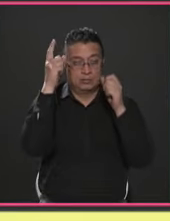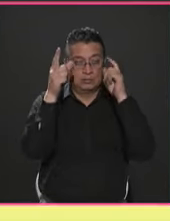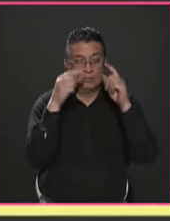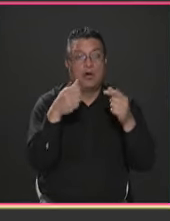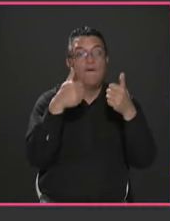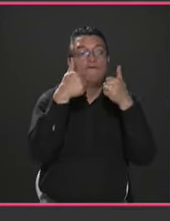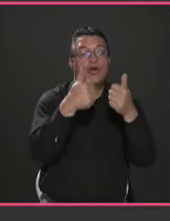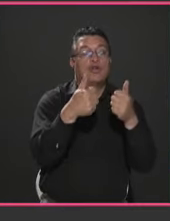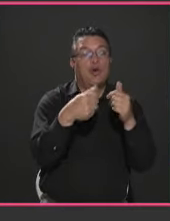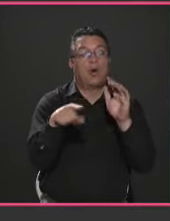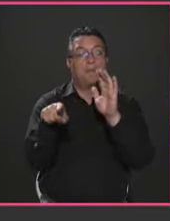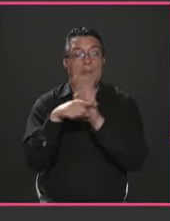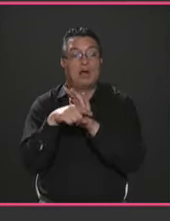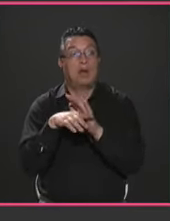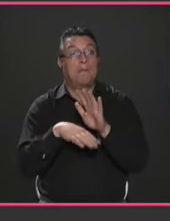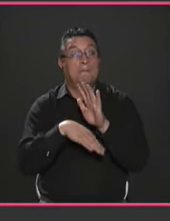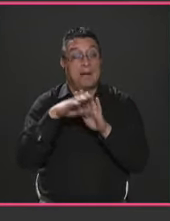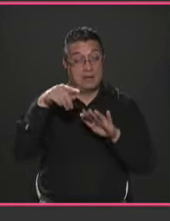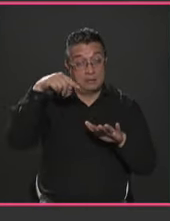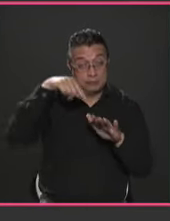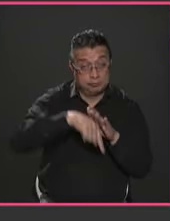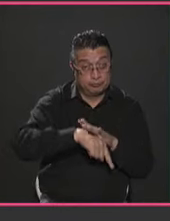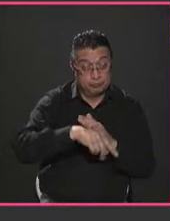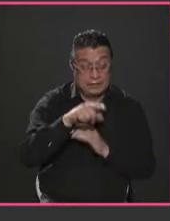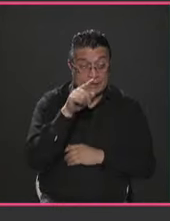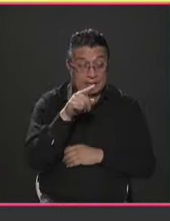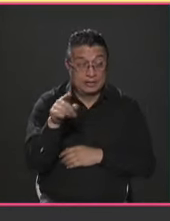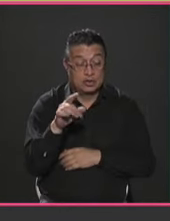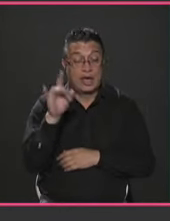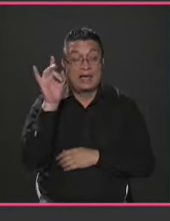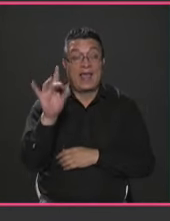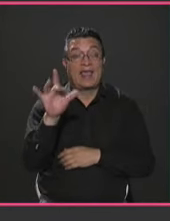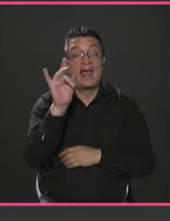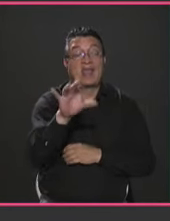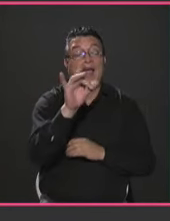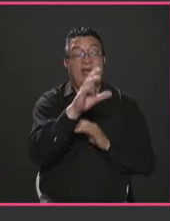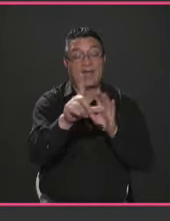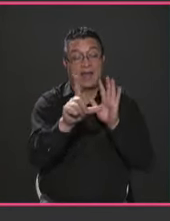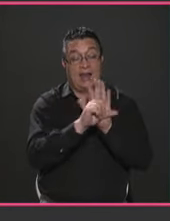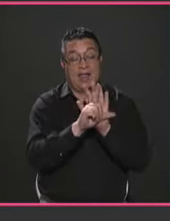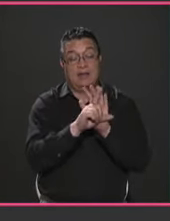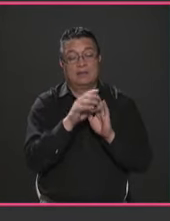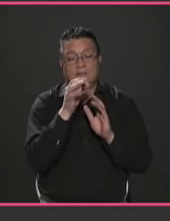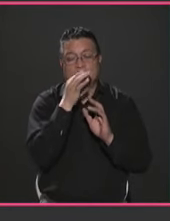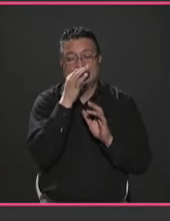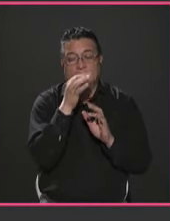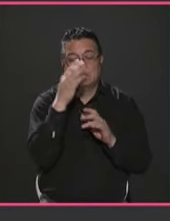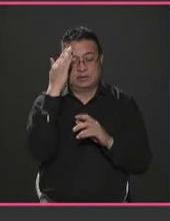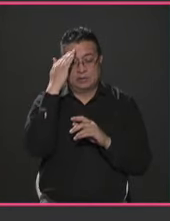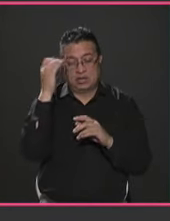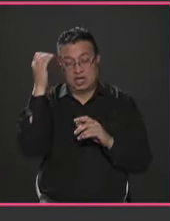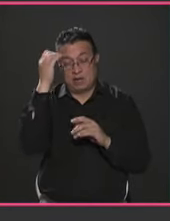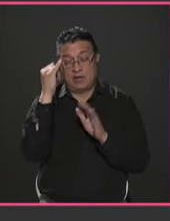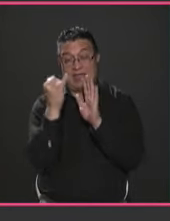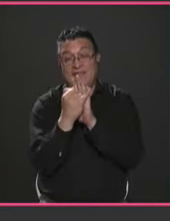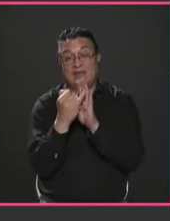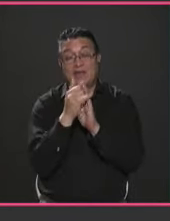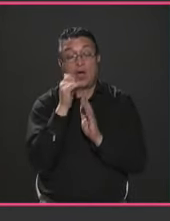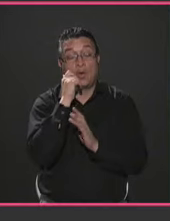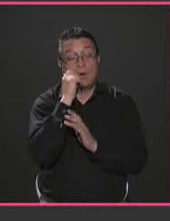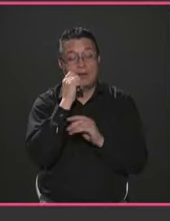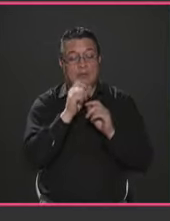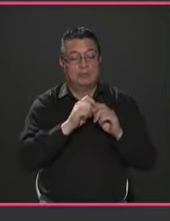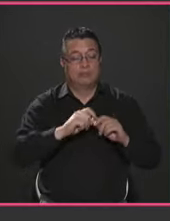malo y a mayor profundidad de eso como dije hace un momento cada ley supone una visión de identidad humana y de